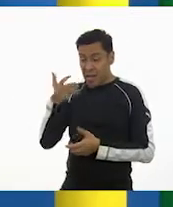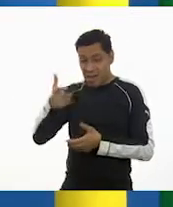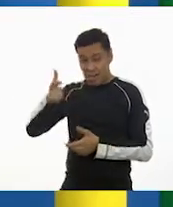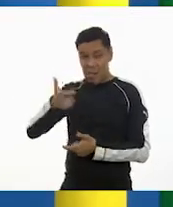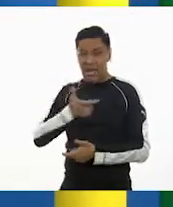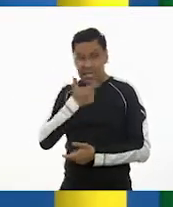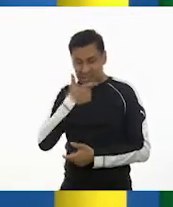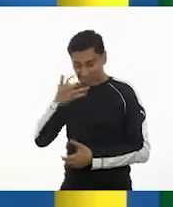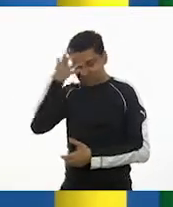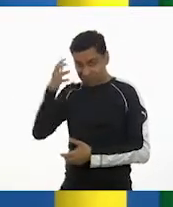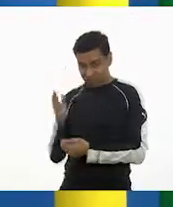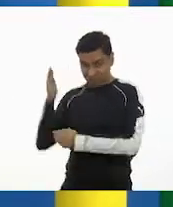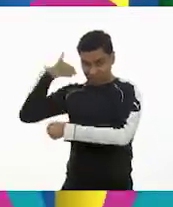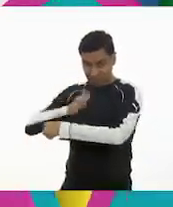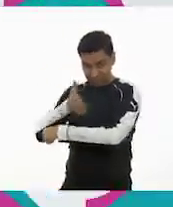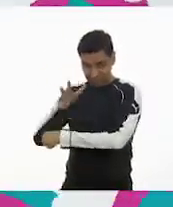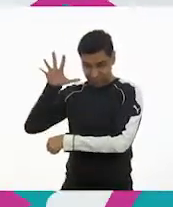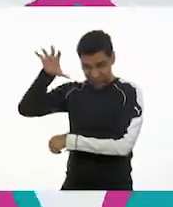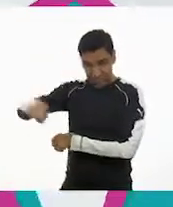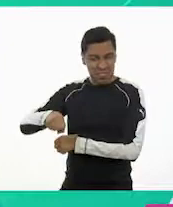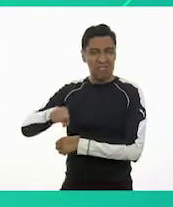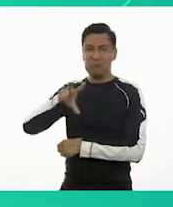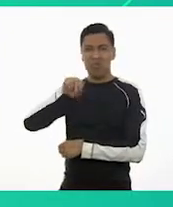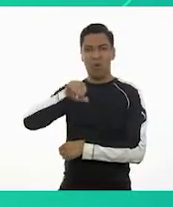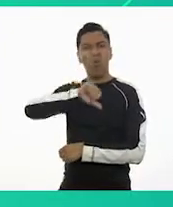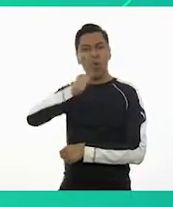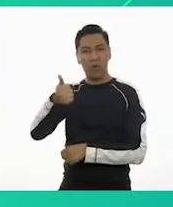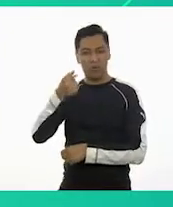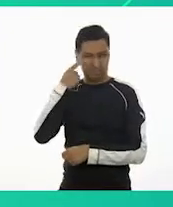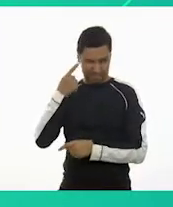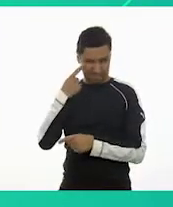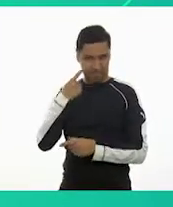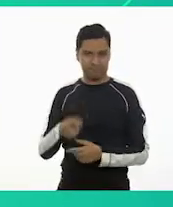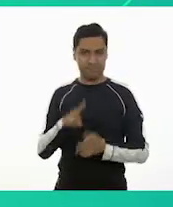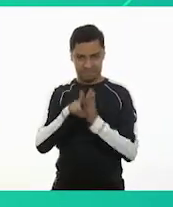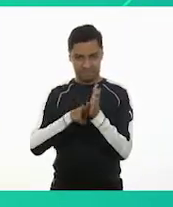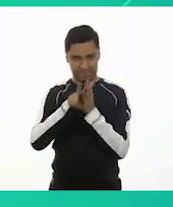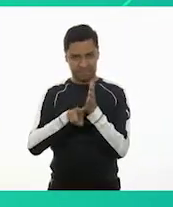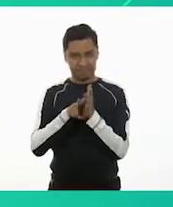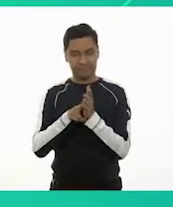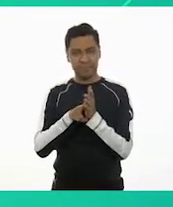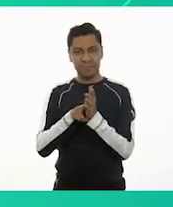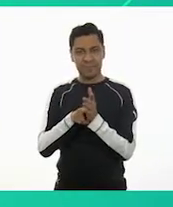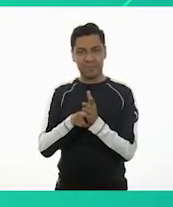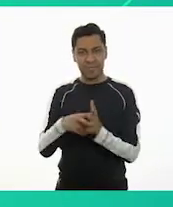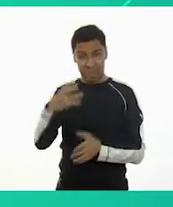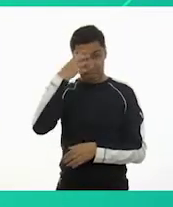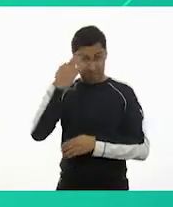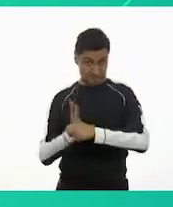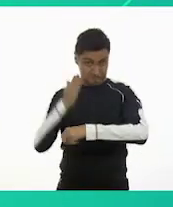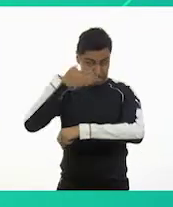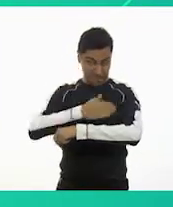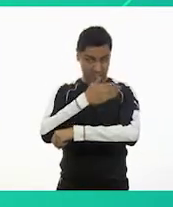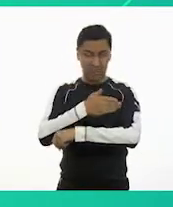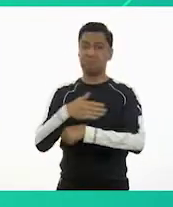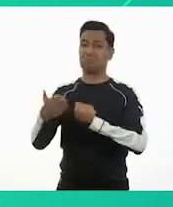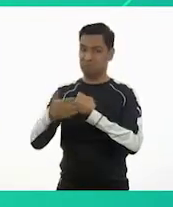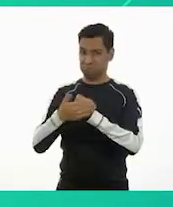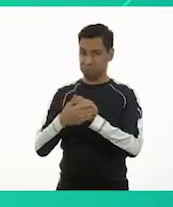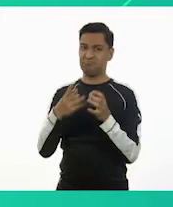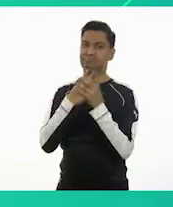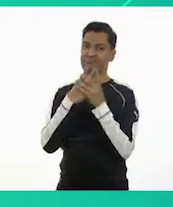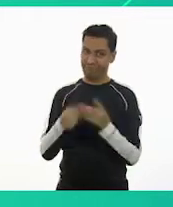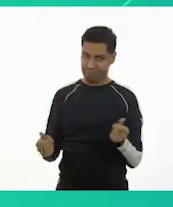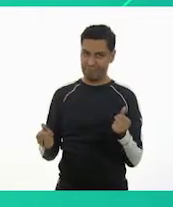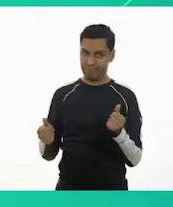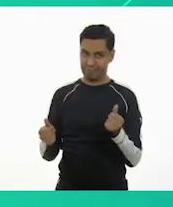veremos en el siguiente video. Pongan mucha atención. La vaquita marina es otro ejemplo de especies endémicas en peligro de